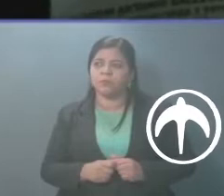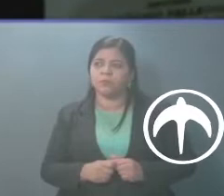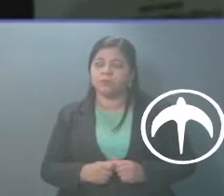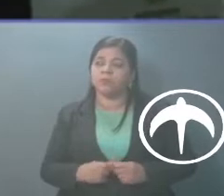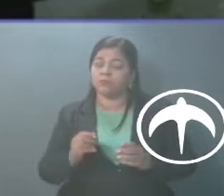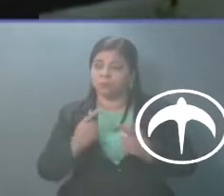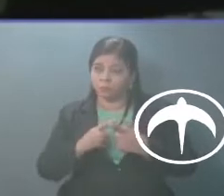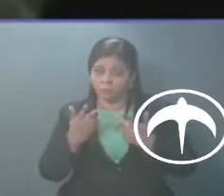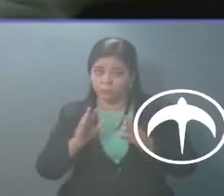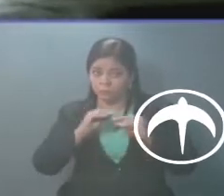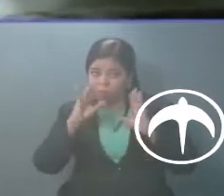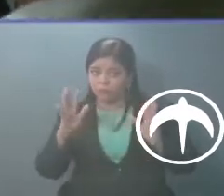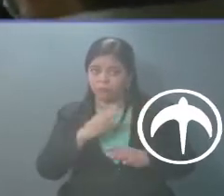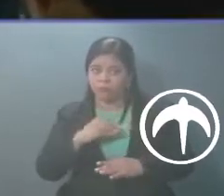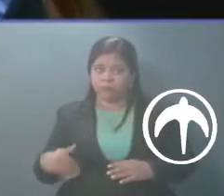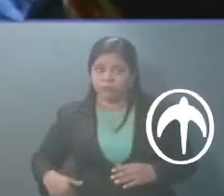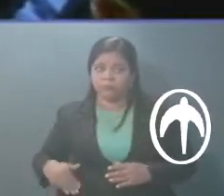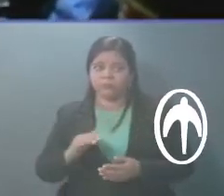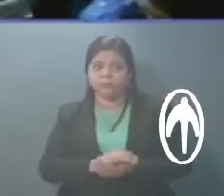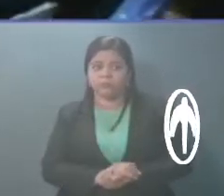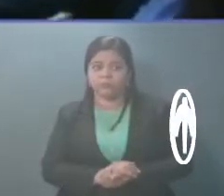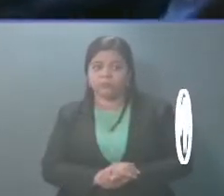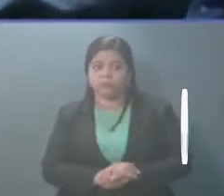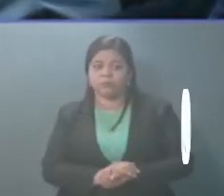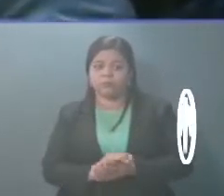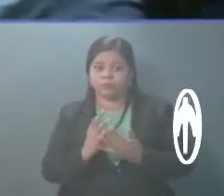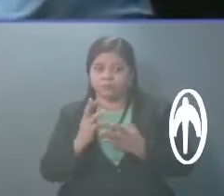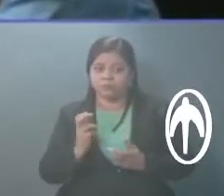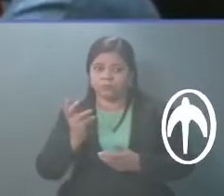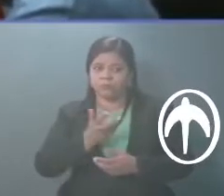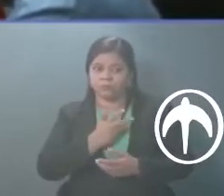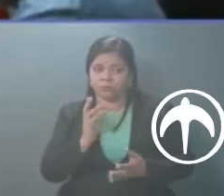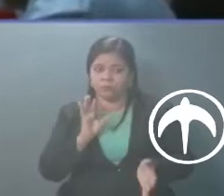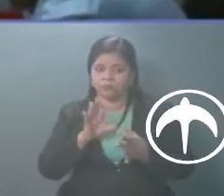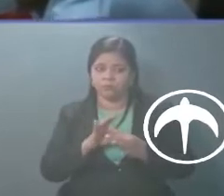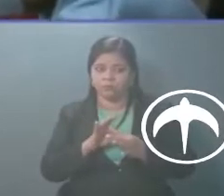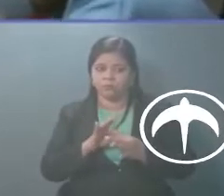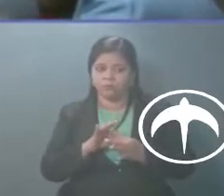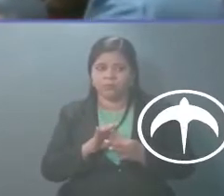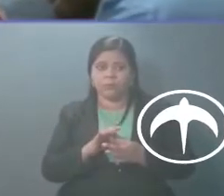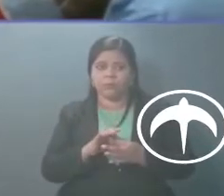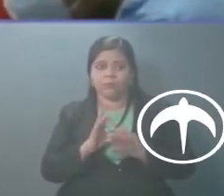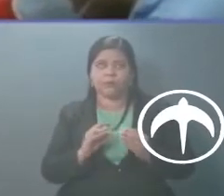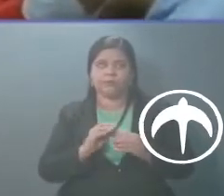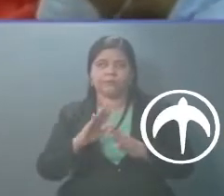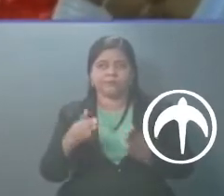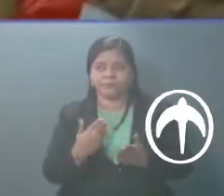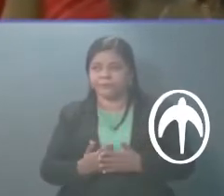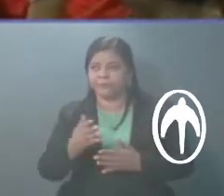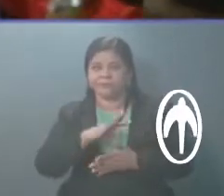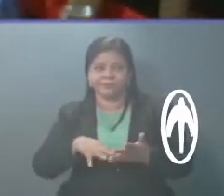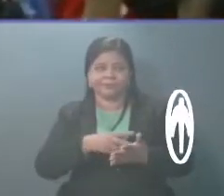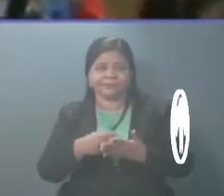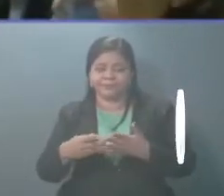Sí, en efecto, diputado. No, yo siempre estábamos ahí hablando con el doctor Baquerano, siempre en la cuestión de la